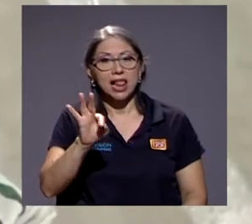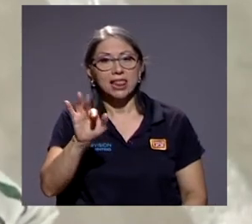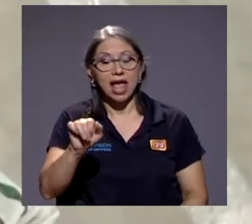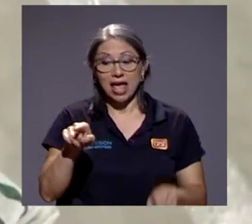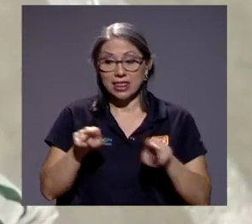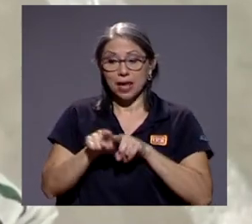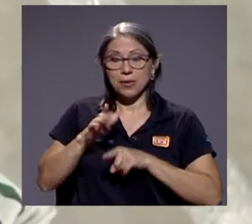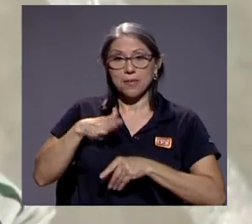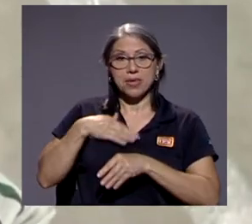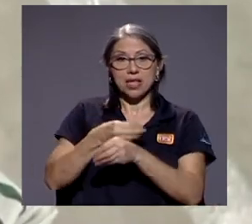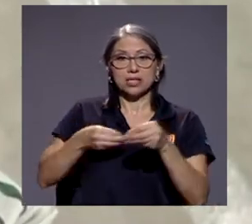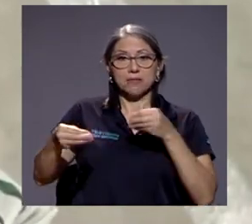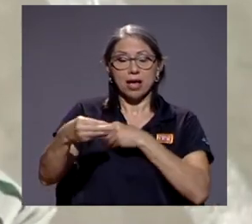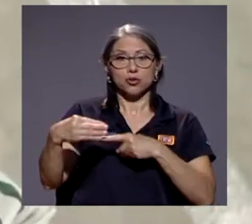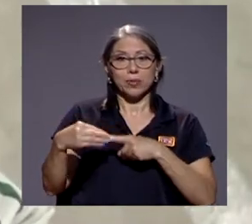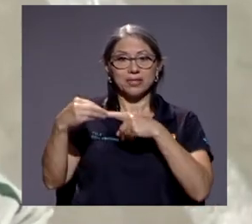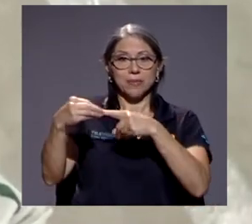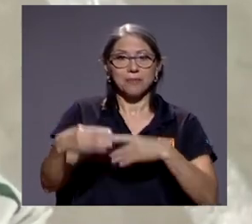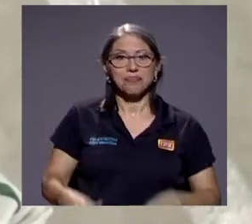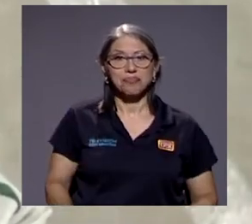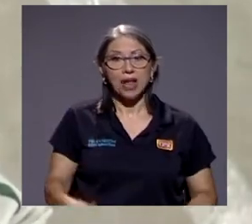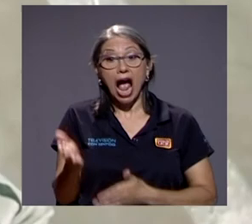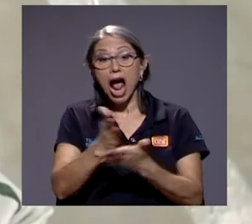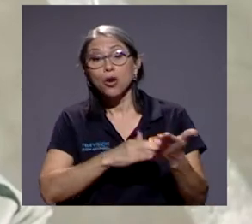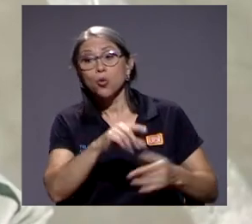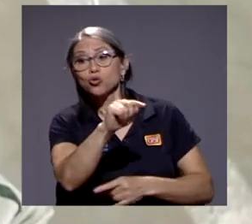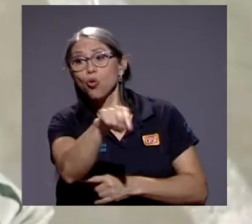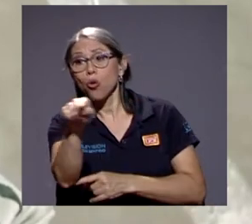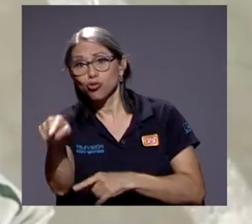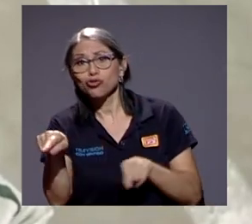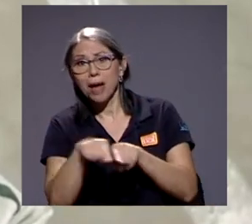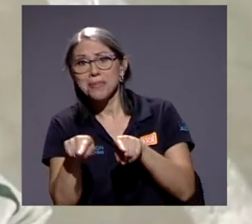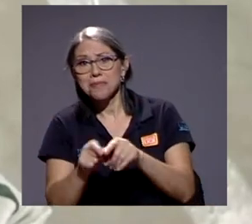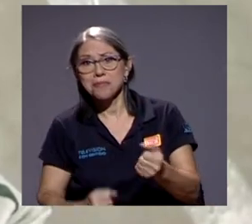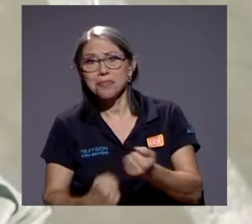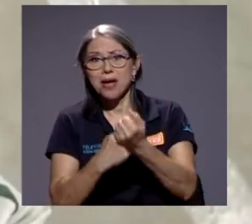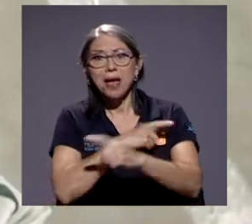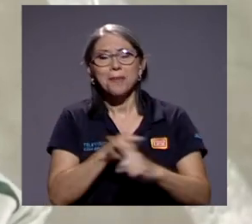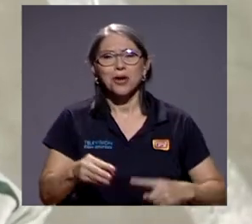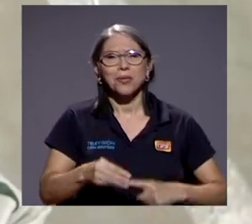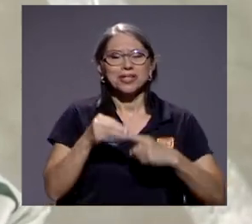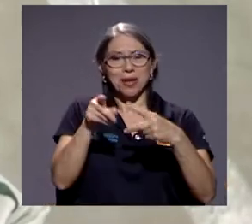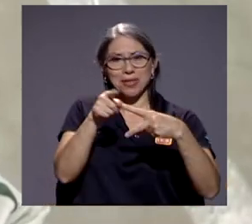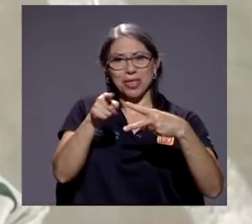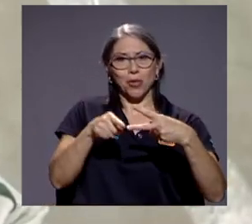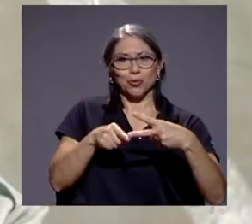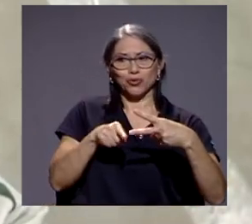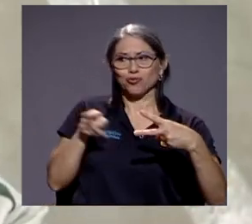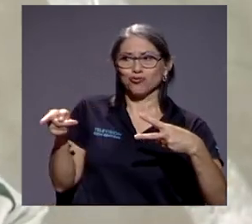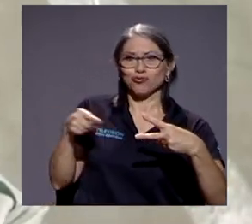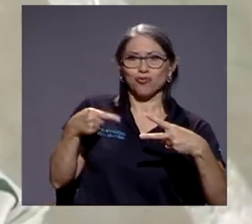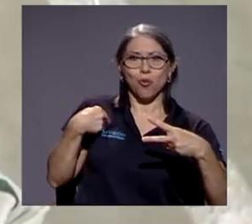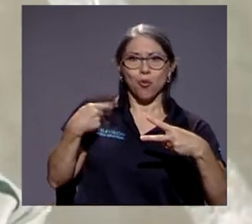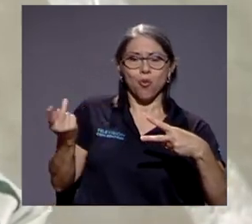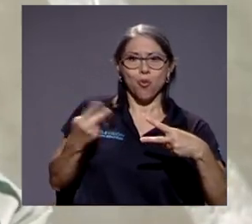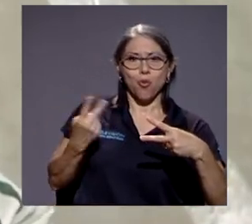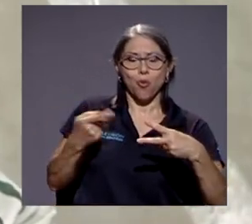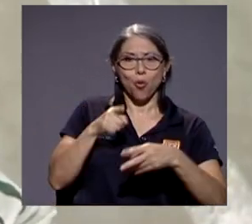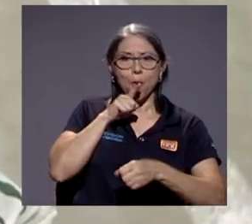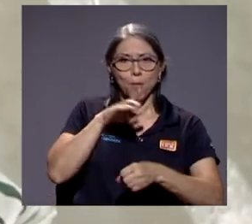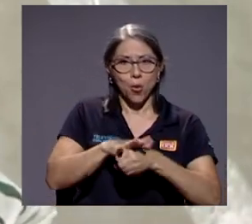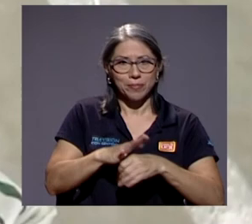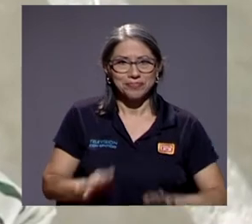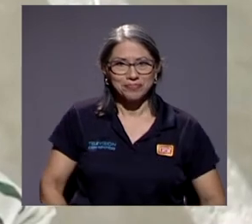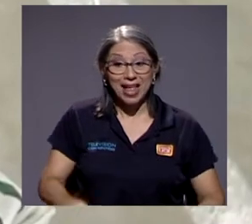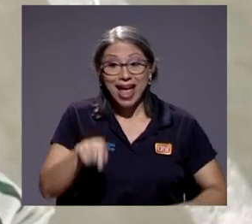mi despacho principalmente algunos otros se han sumado pero principalmente son estos dos despachos los que están totalmente comprometidos en esta